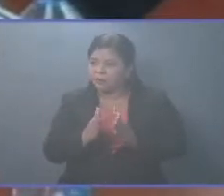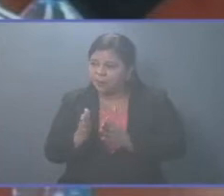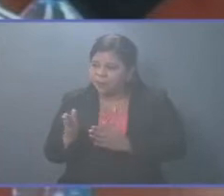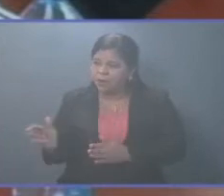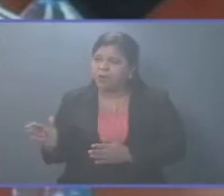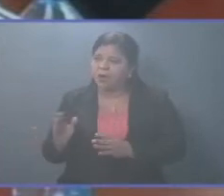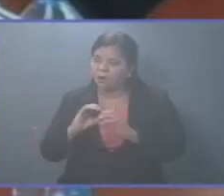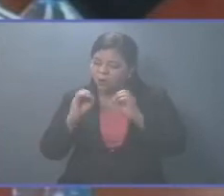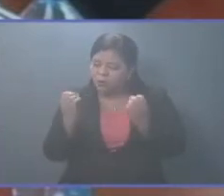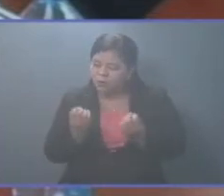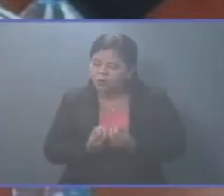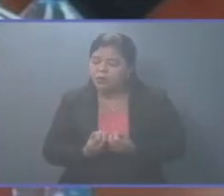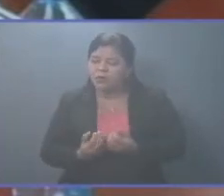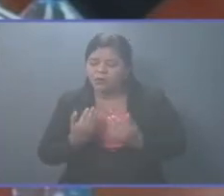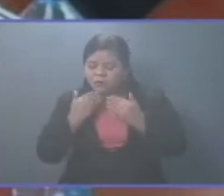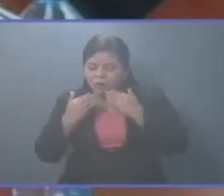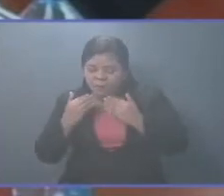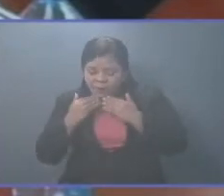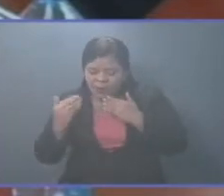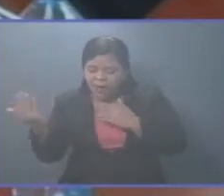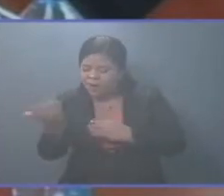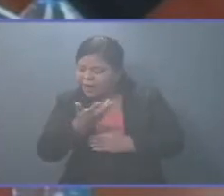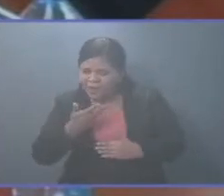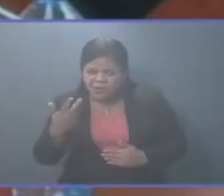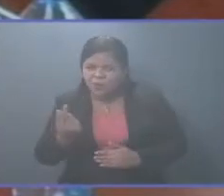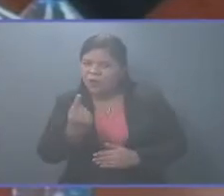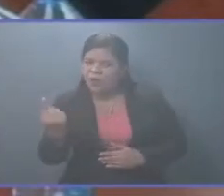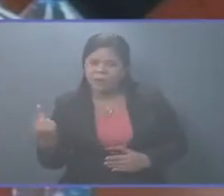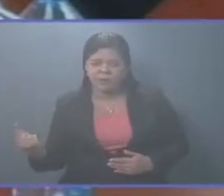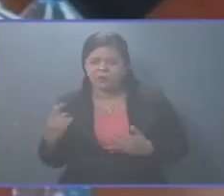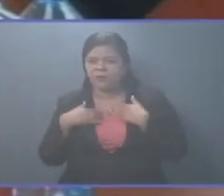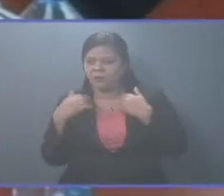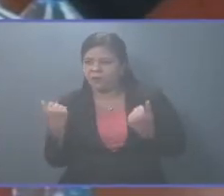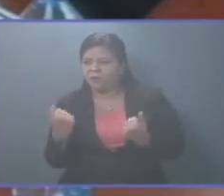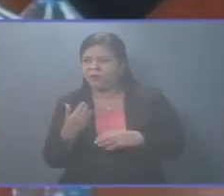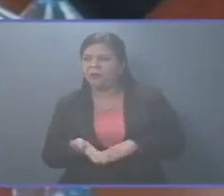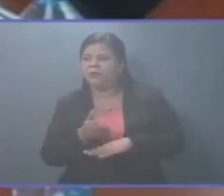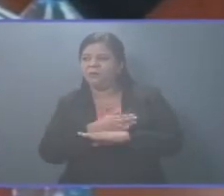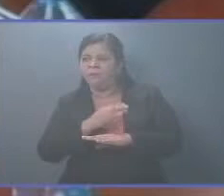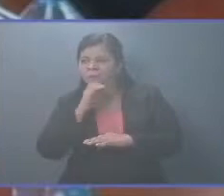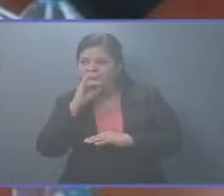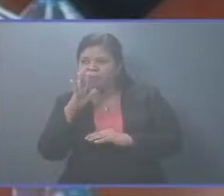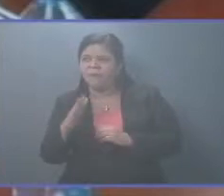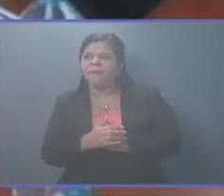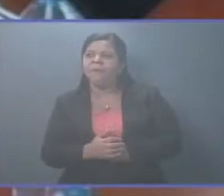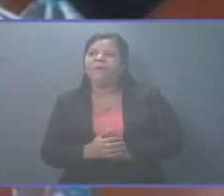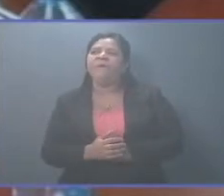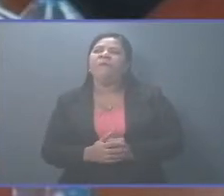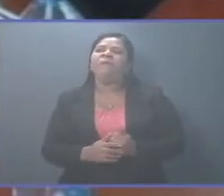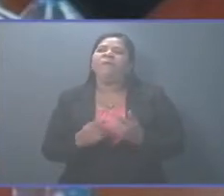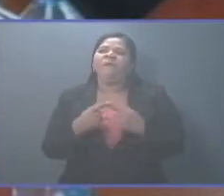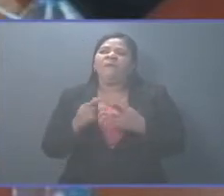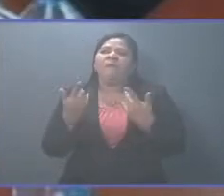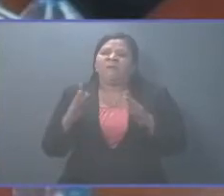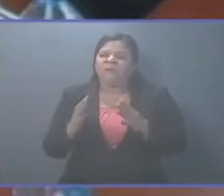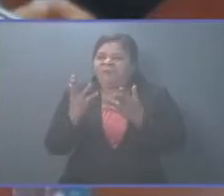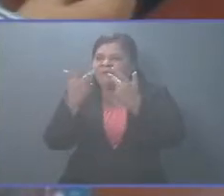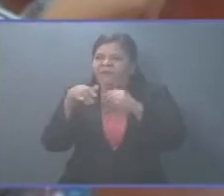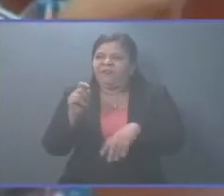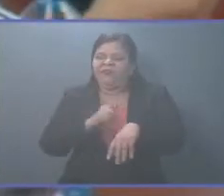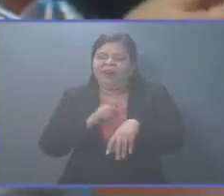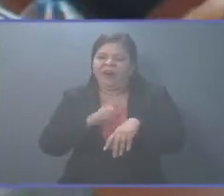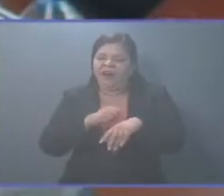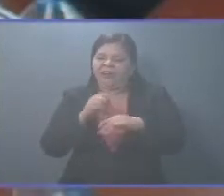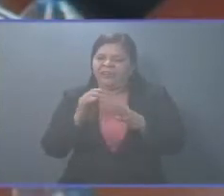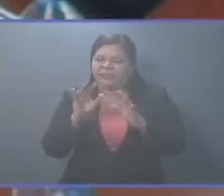estar dándoles indicaciones a todo el personal de salud, como bien habíamos mencionado en una reunión, porque en cualquier momento